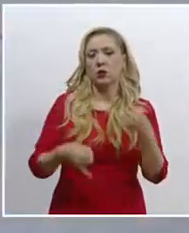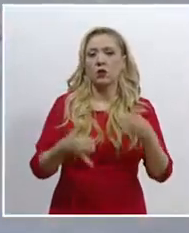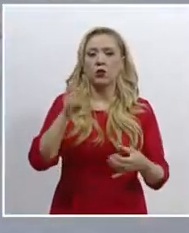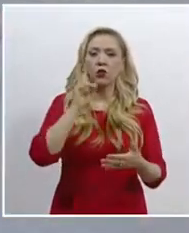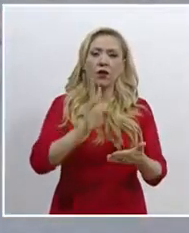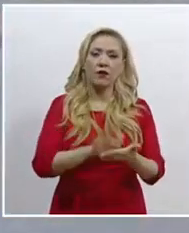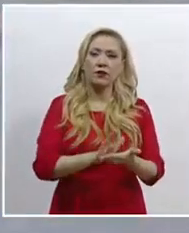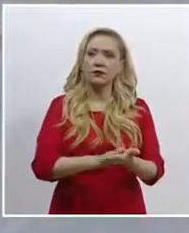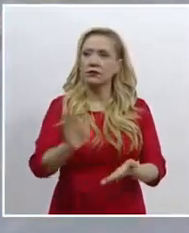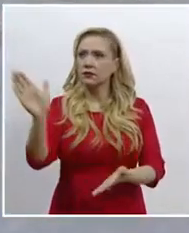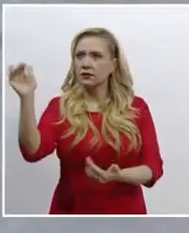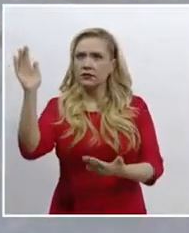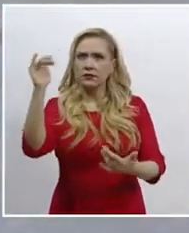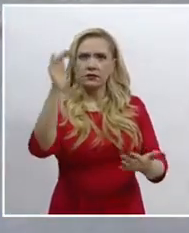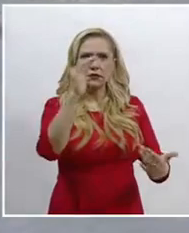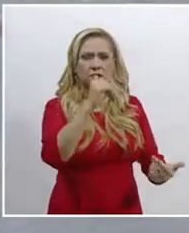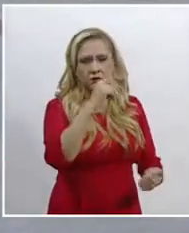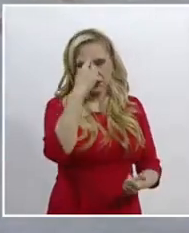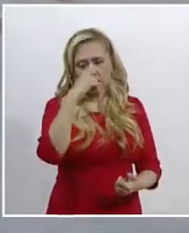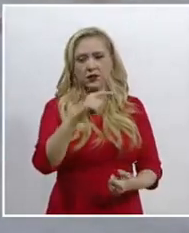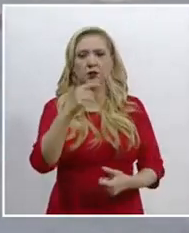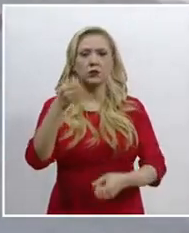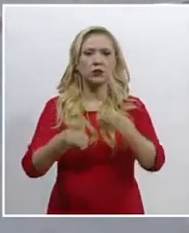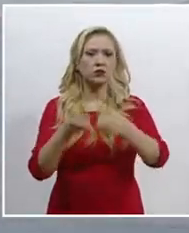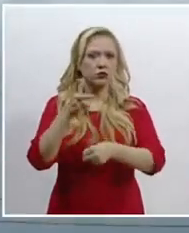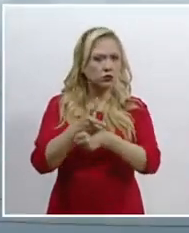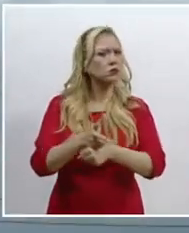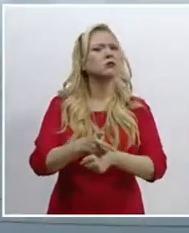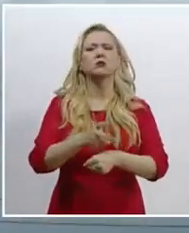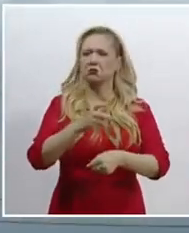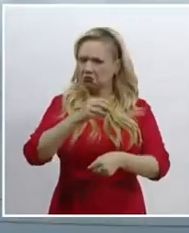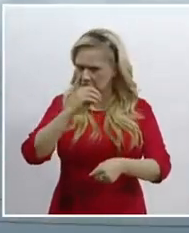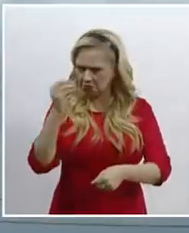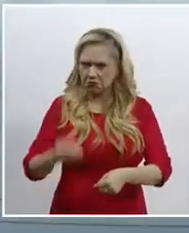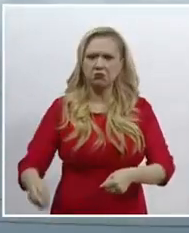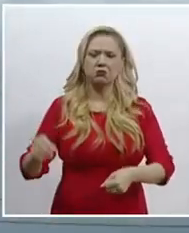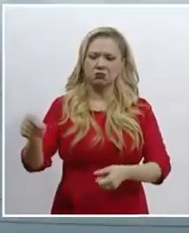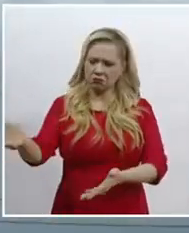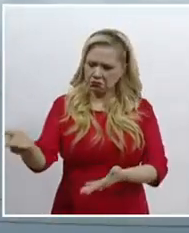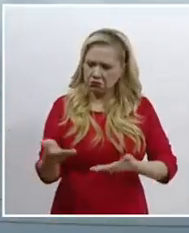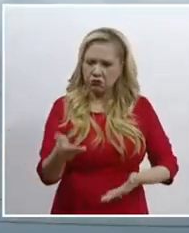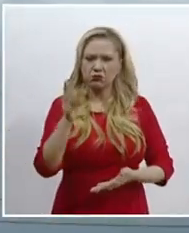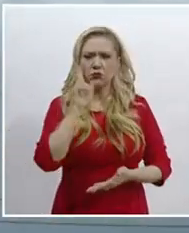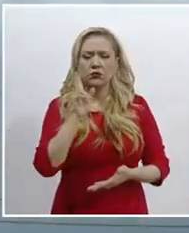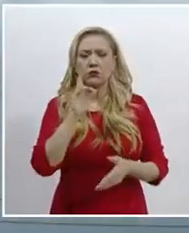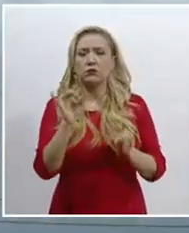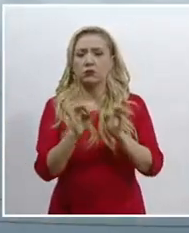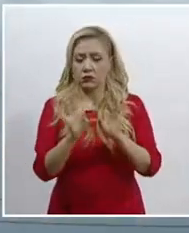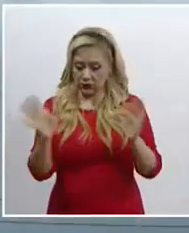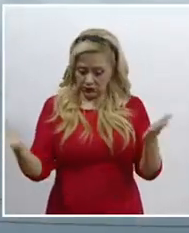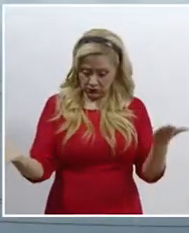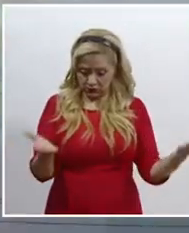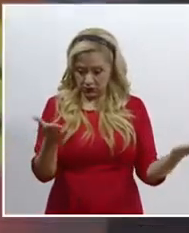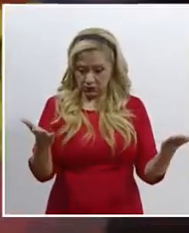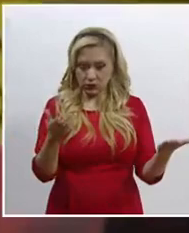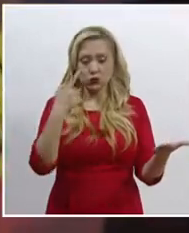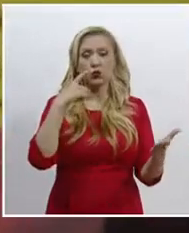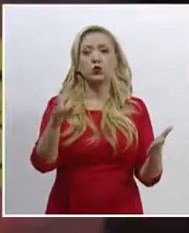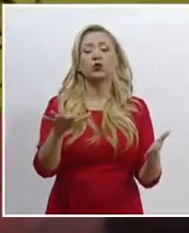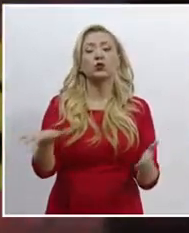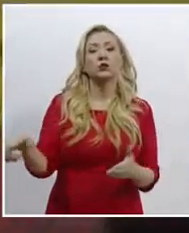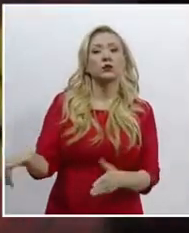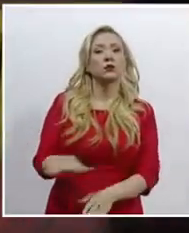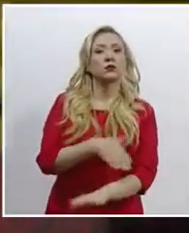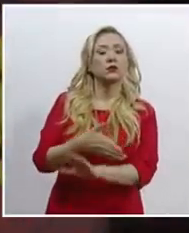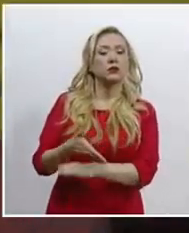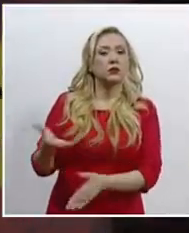de oficio incluso en la etapa de juicio oral cuando una situación de vulnerabilidad manifiesta o desventaja se ponga en evidencia, en